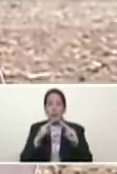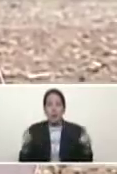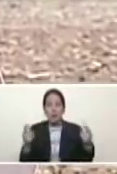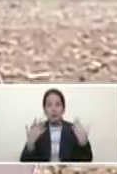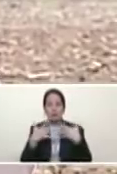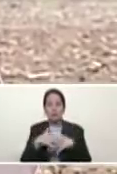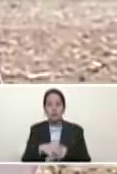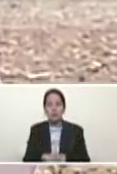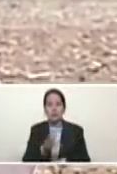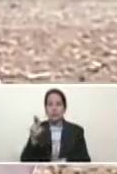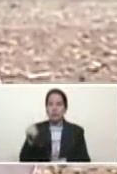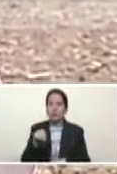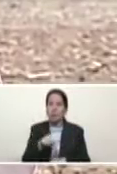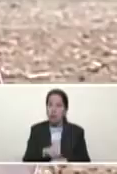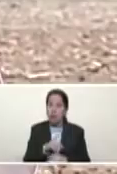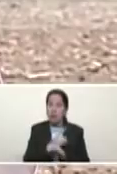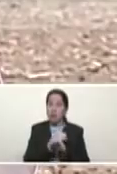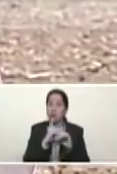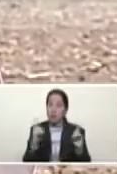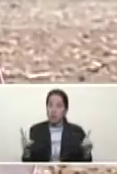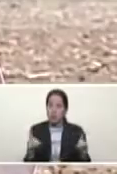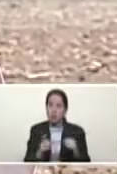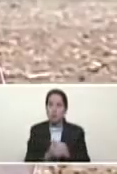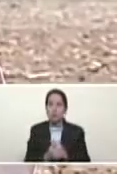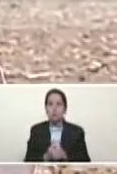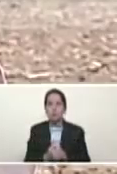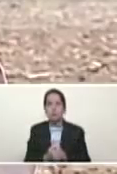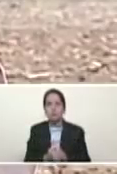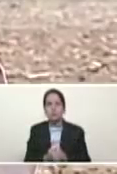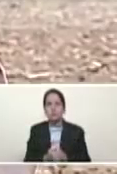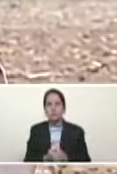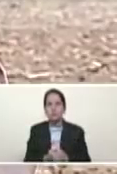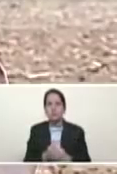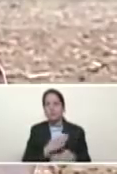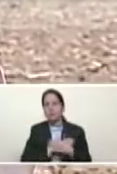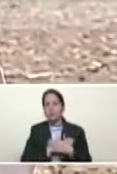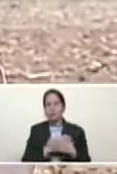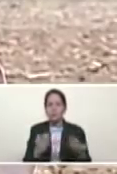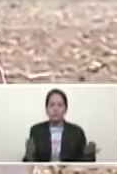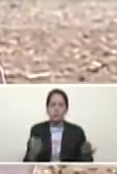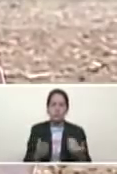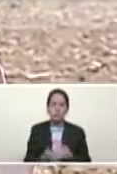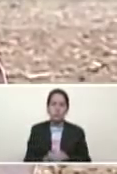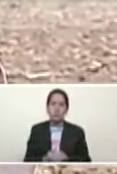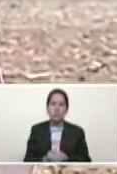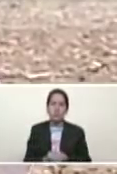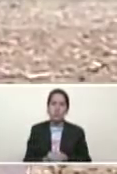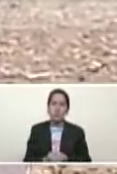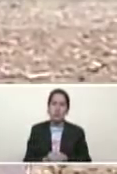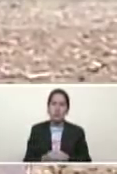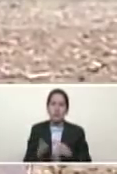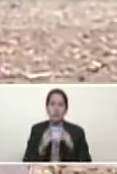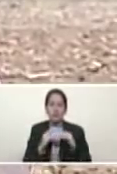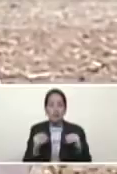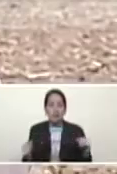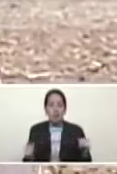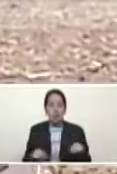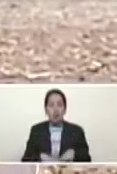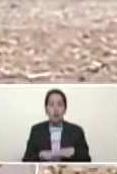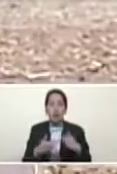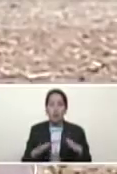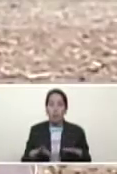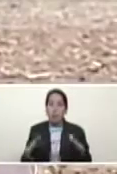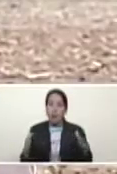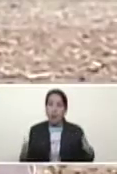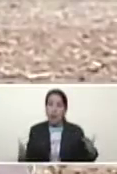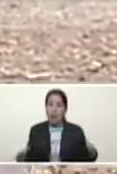nacional, de democracia, de garantía de soberanía del territorio y de los mares.